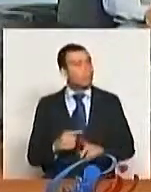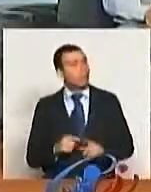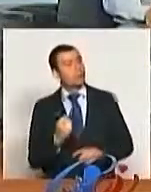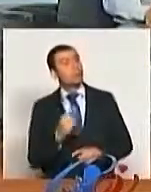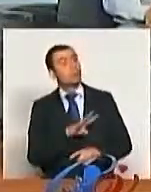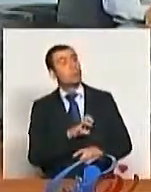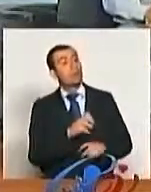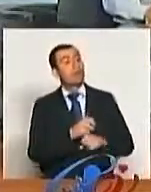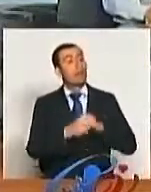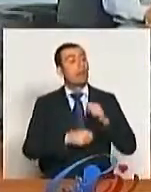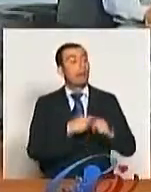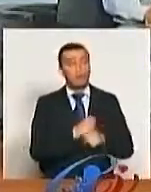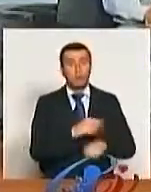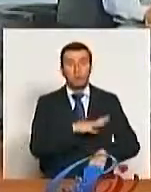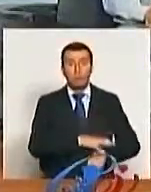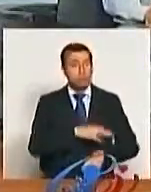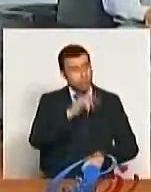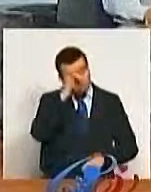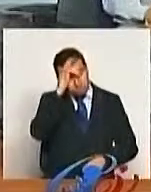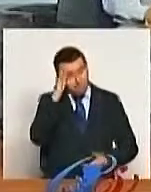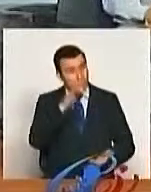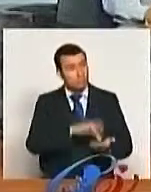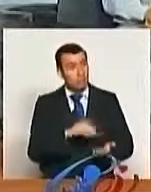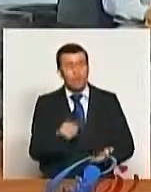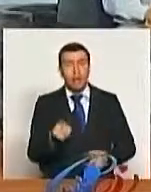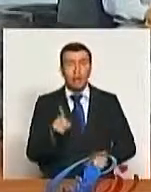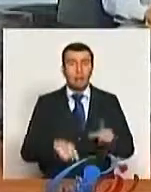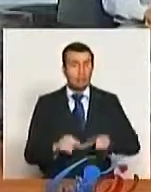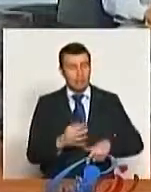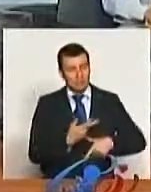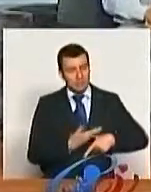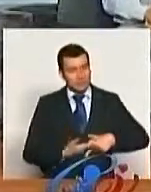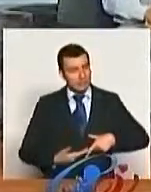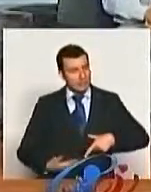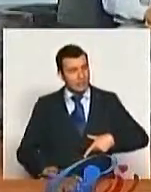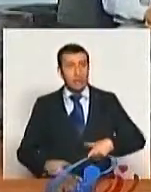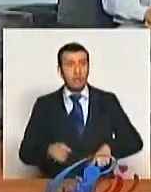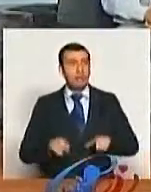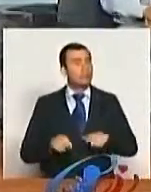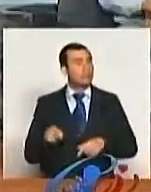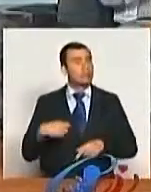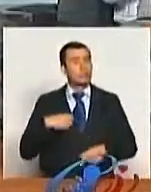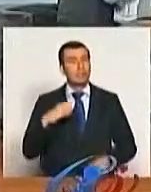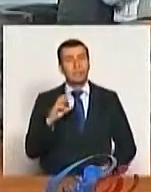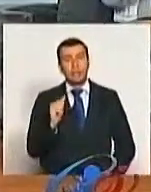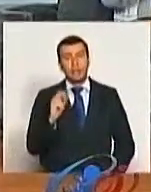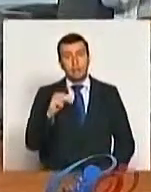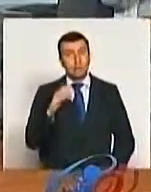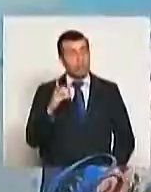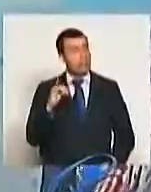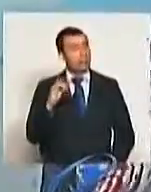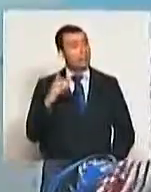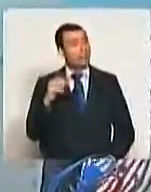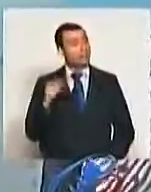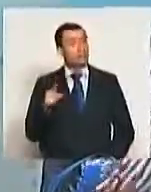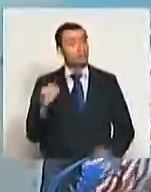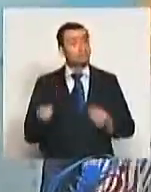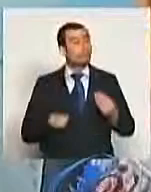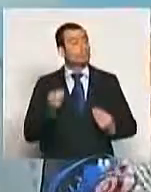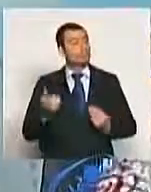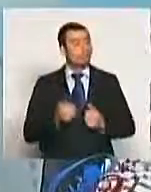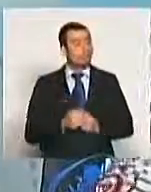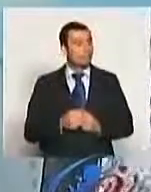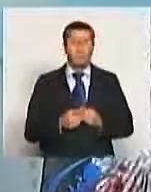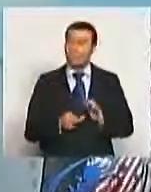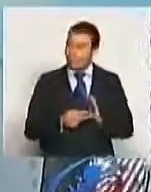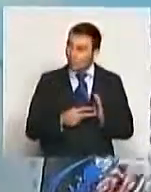médico, ha presentado sangrados irregulares y ha sufrido de cándida. Exacto. Entonces una paciente que estábamos